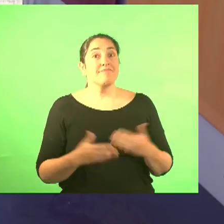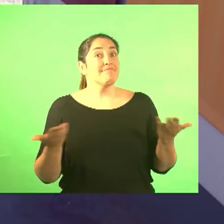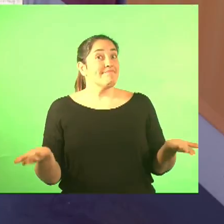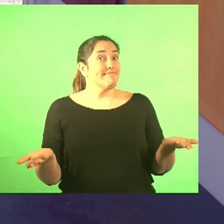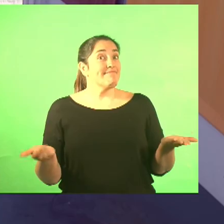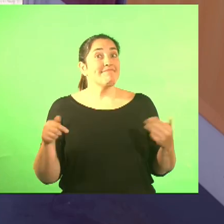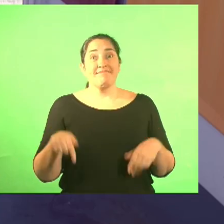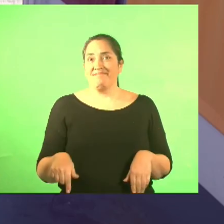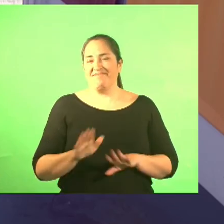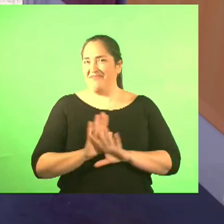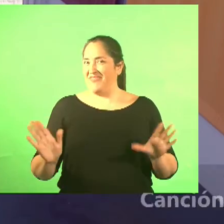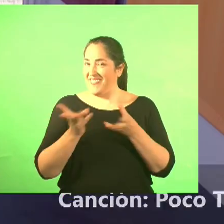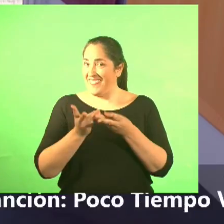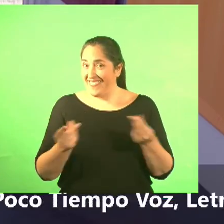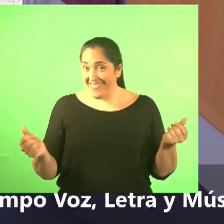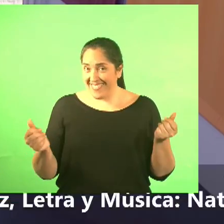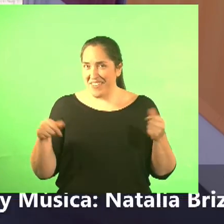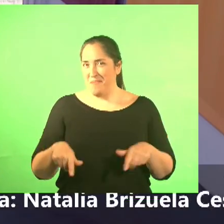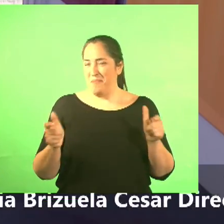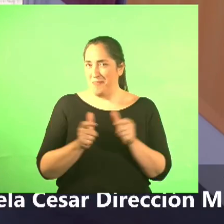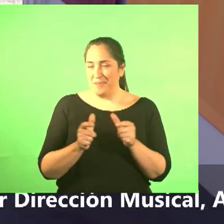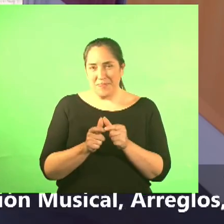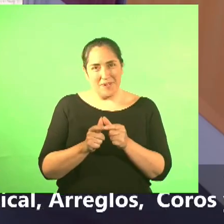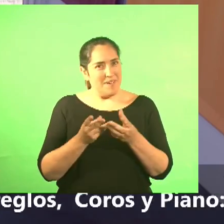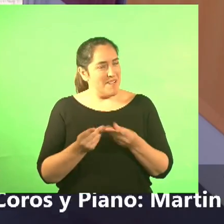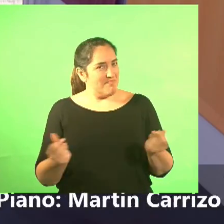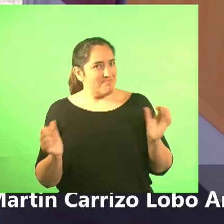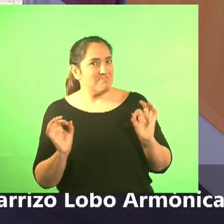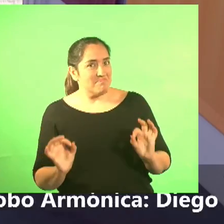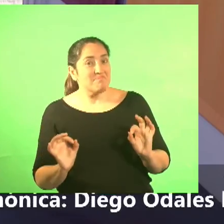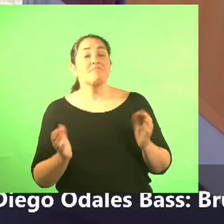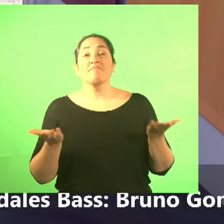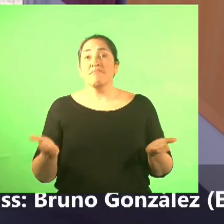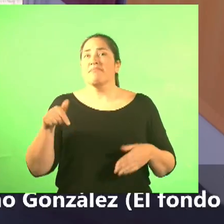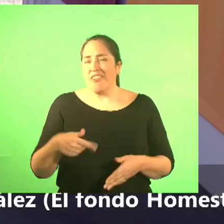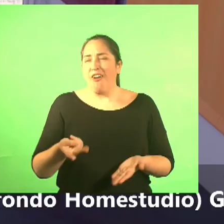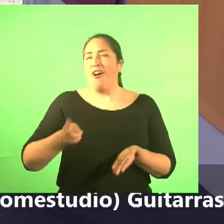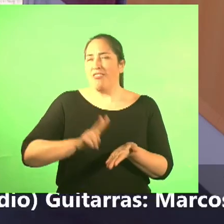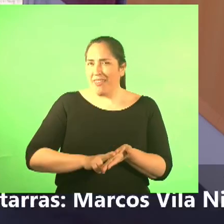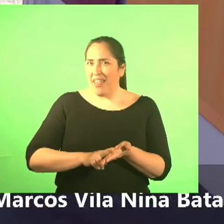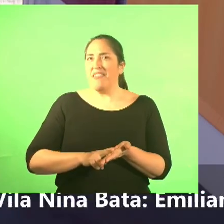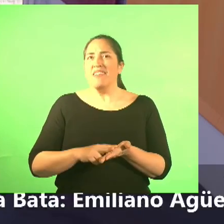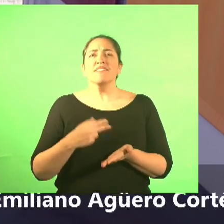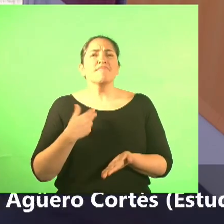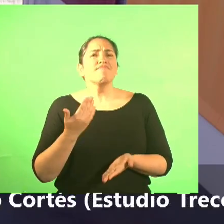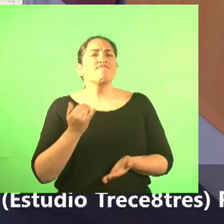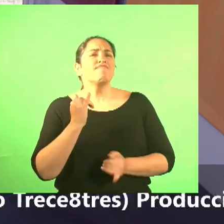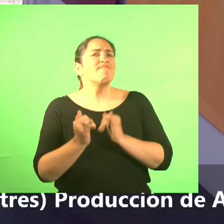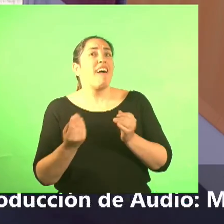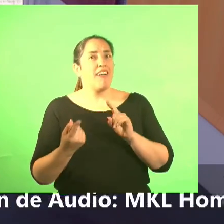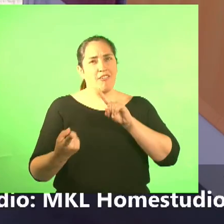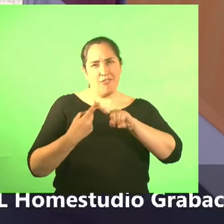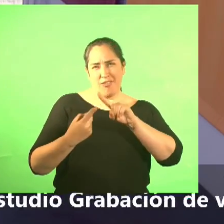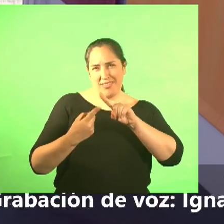Llegamos nuevamente al final de este programa y queremos dejarte otra vez nuestras formas y nuestras vías